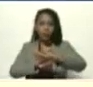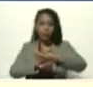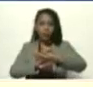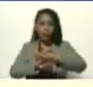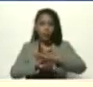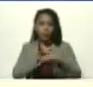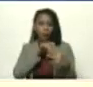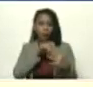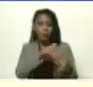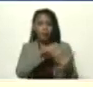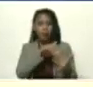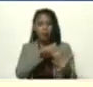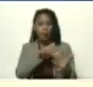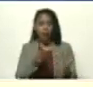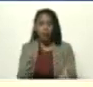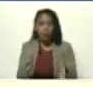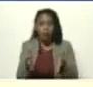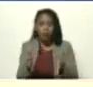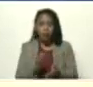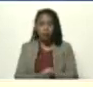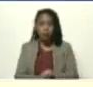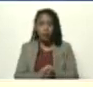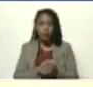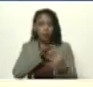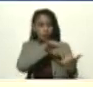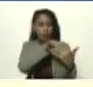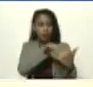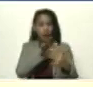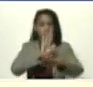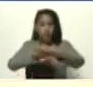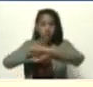guerra ganada. Guerra avisada